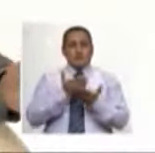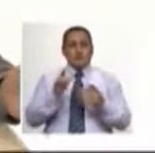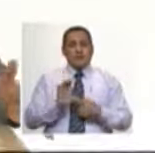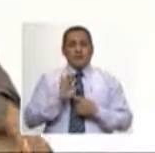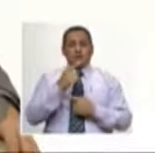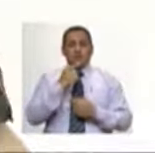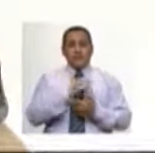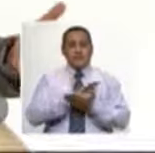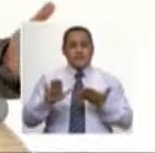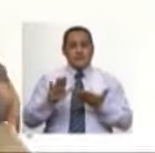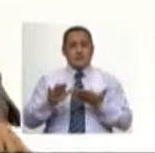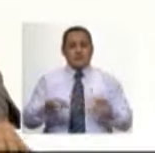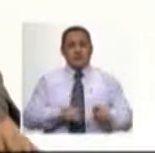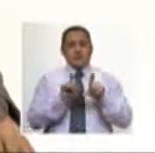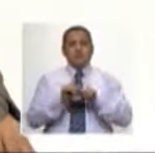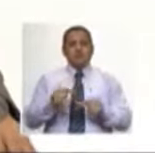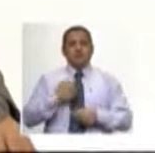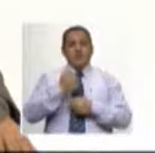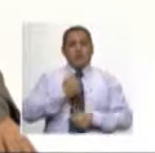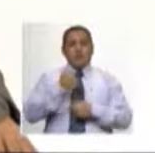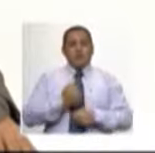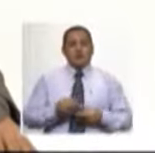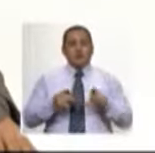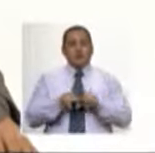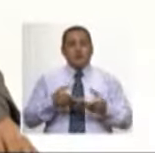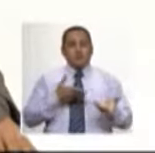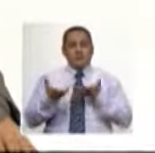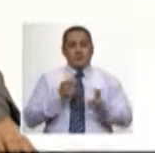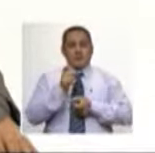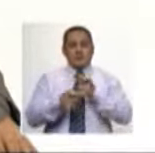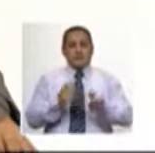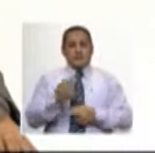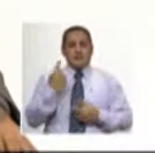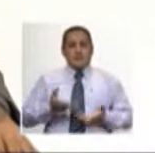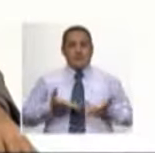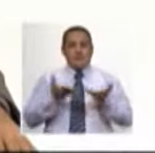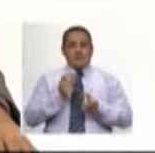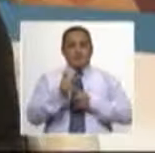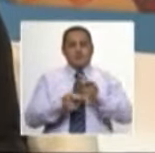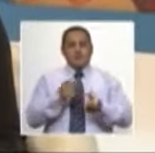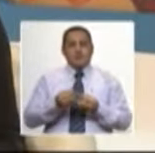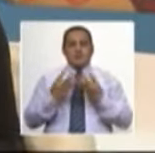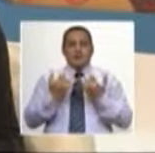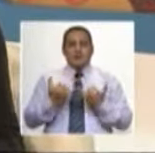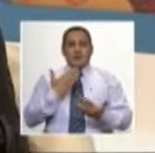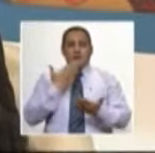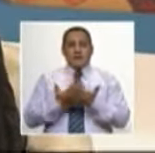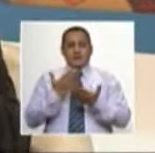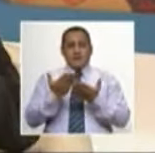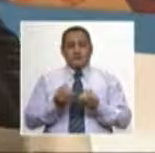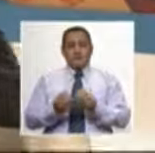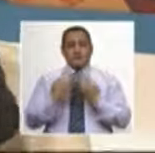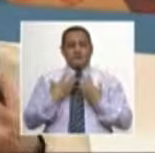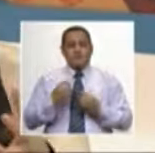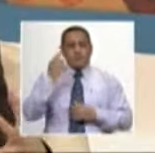son también gratuitas. Es nuestra labor también como servidores públicos de entregar eso a la colectividad. Excelente, nos quedamos entonces con